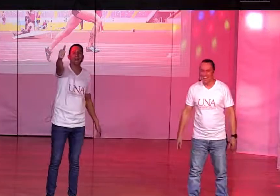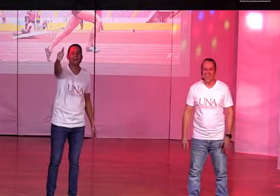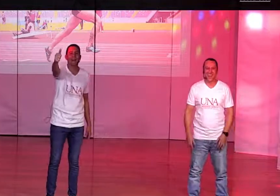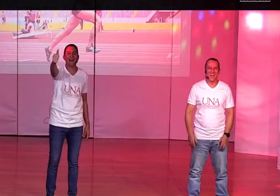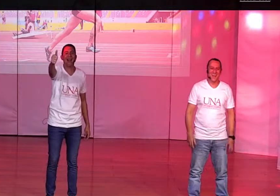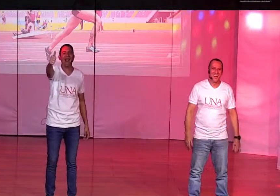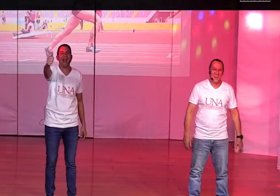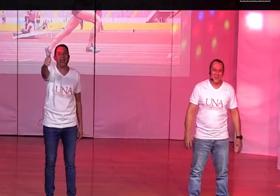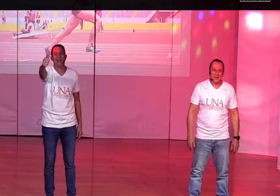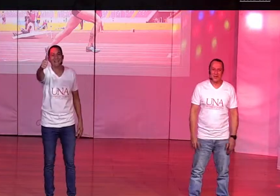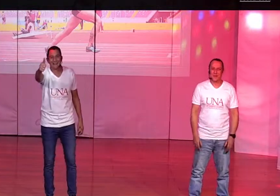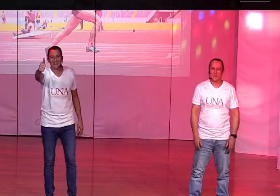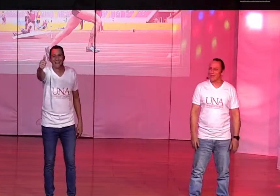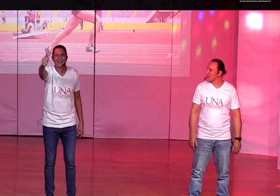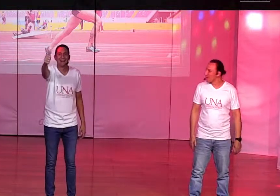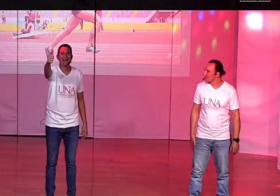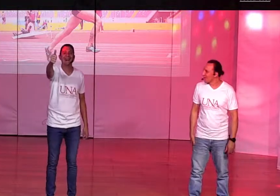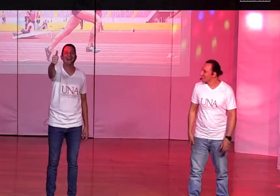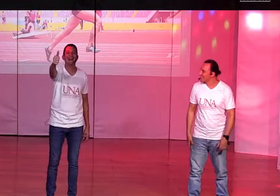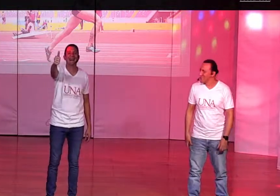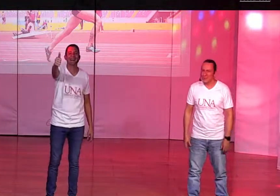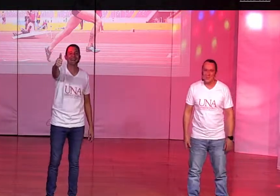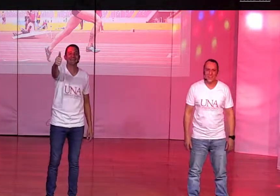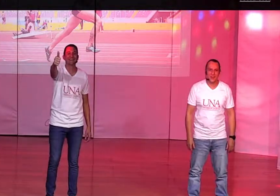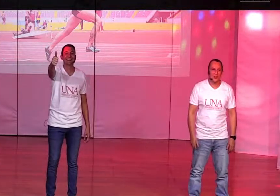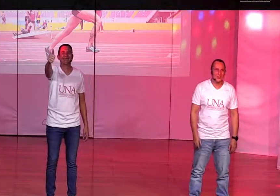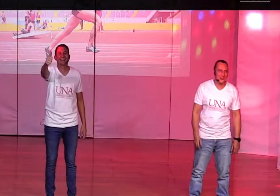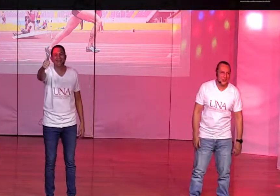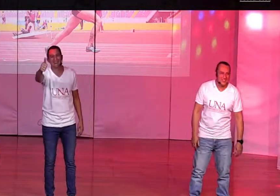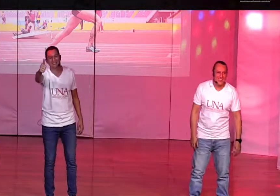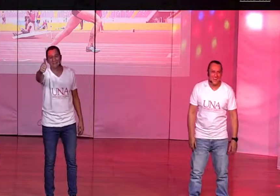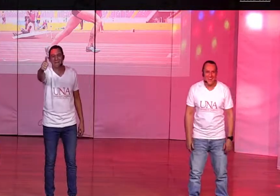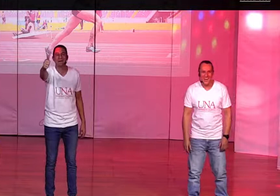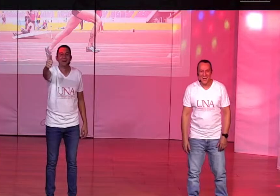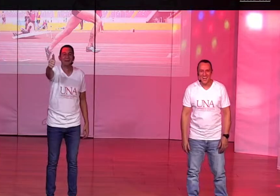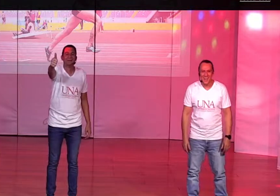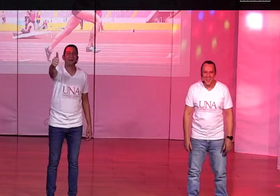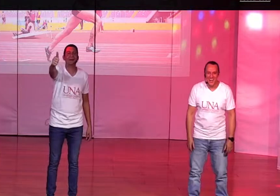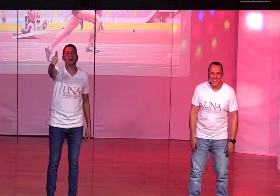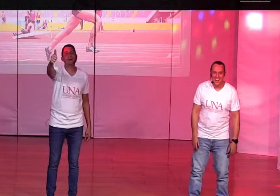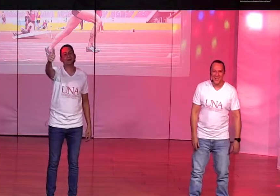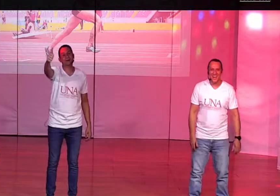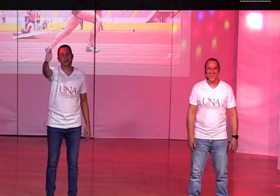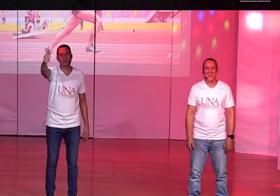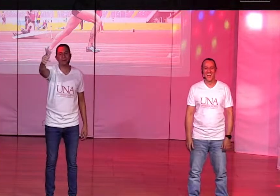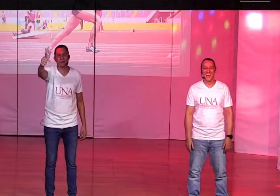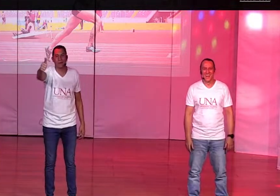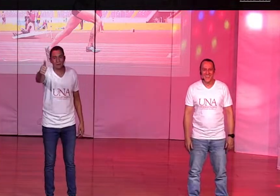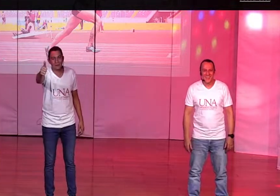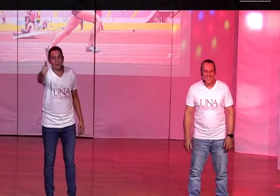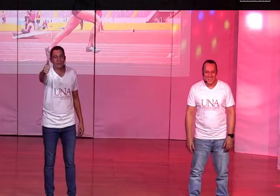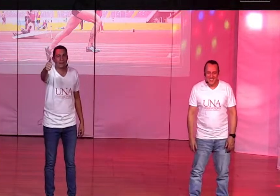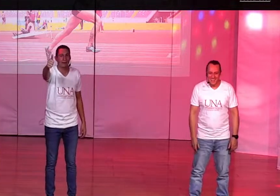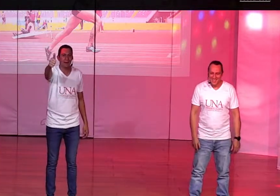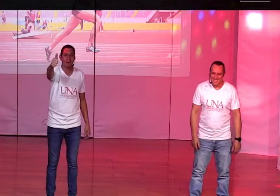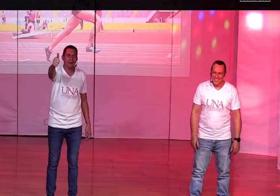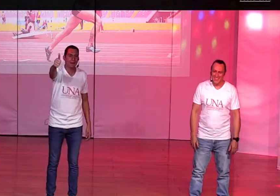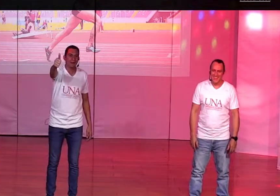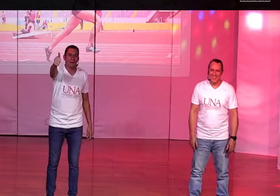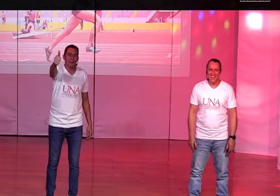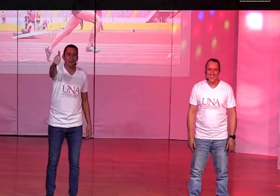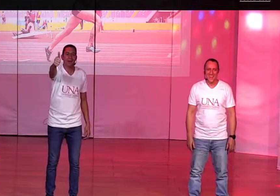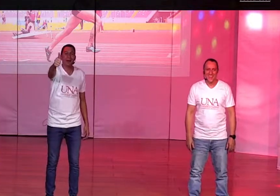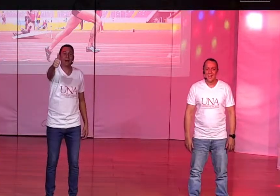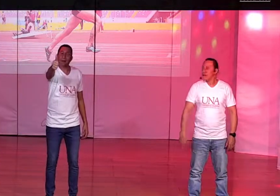muy bien. Ahí los compañeros de controles están divirtiendo con nosotros. Buenísimo. Avísenos, ¿verdad? Porque puede ser que sea bravo.